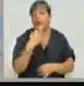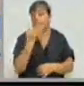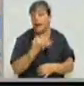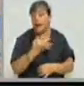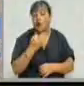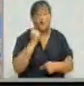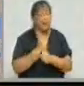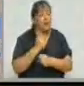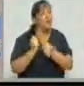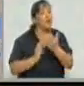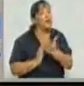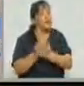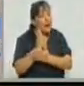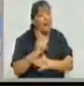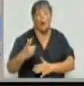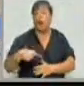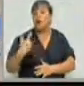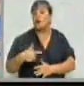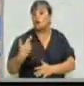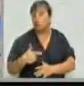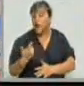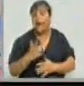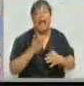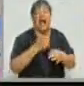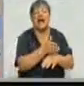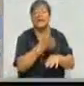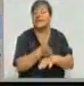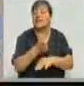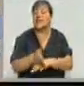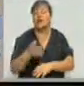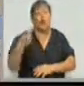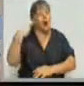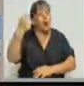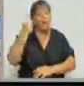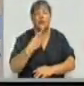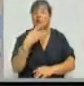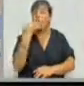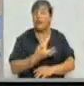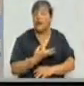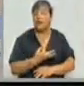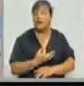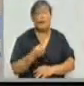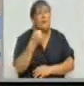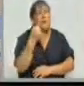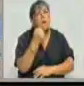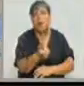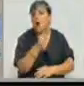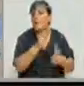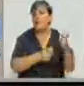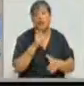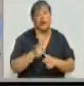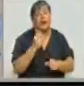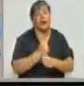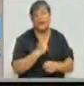planta permanente, con obra social, con acceso a una jubilación digna. Tenemos muy pocas compañeras, ya que